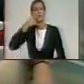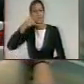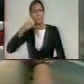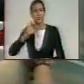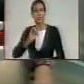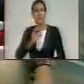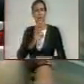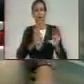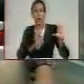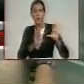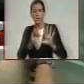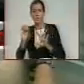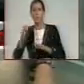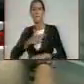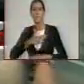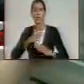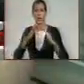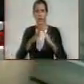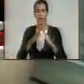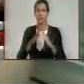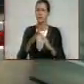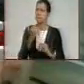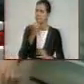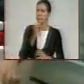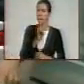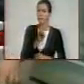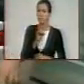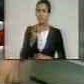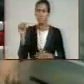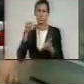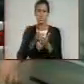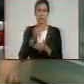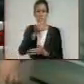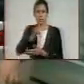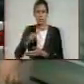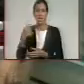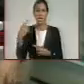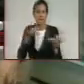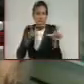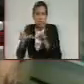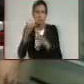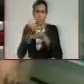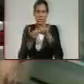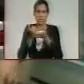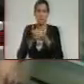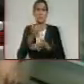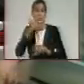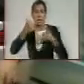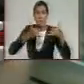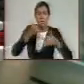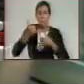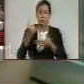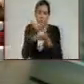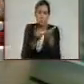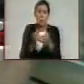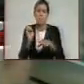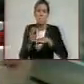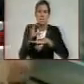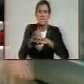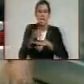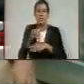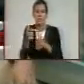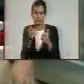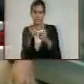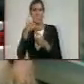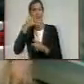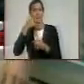Ya tenemos, mira, cerca de 200.000 personas registradas que han llamado, que han enviado mensajes por